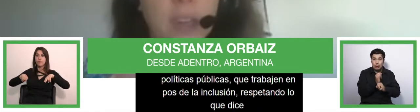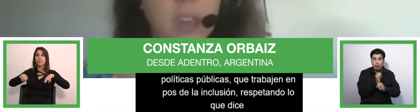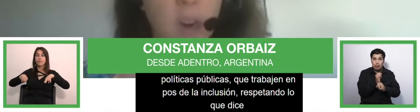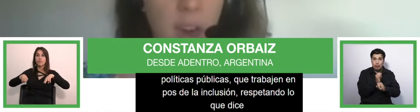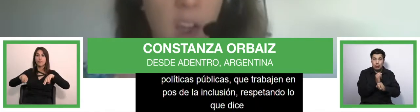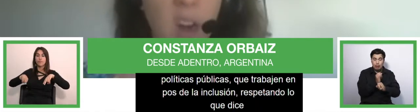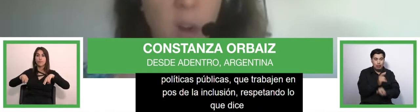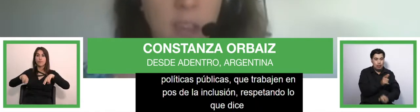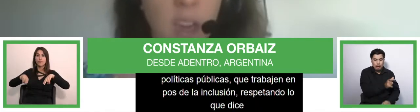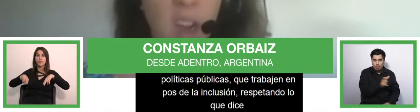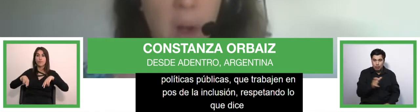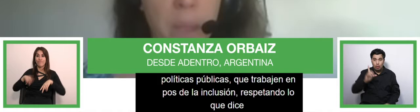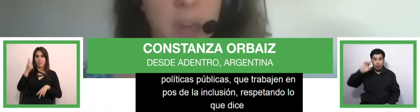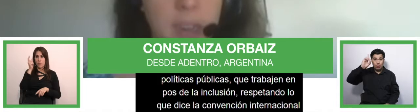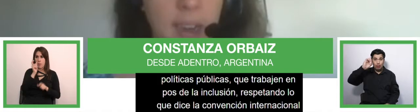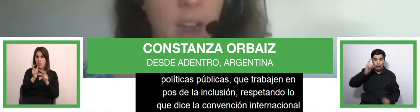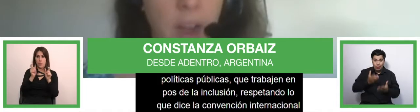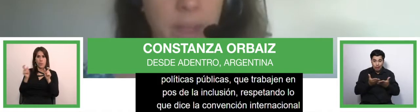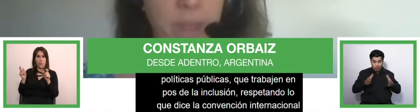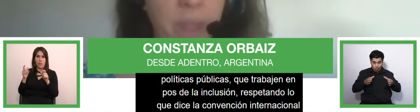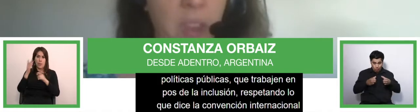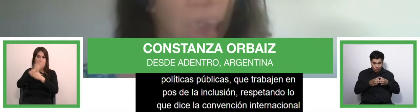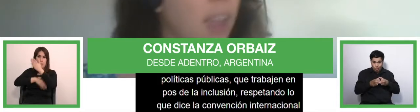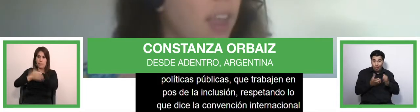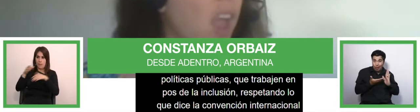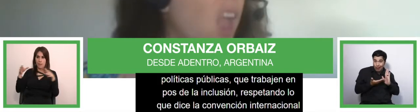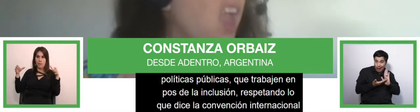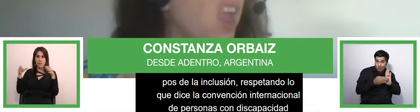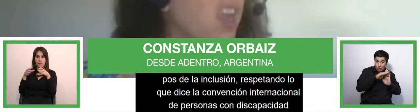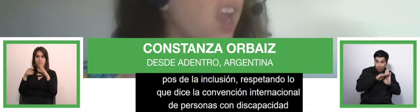de Personas con Discapacidad.